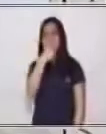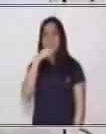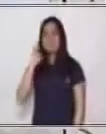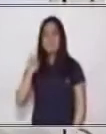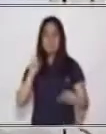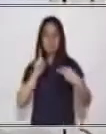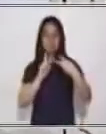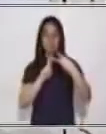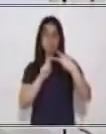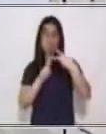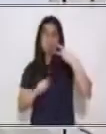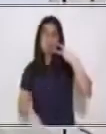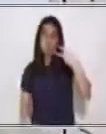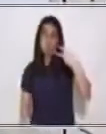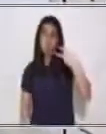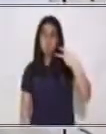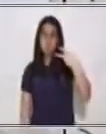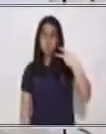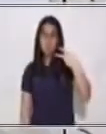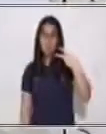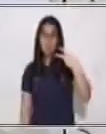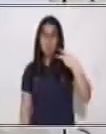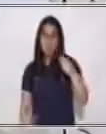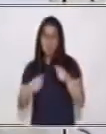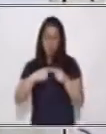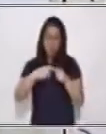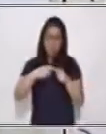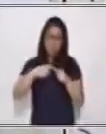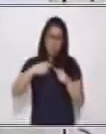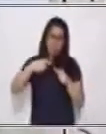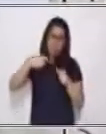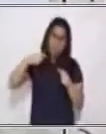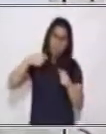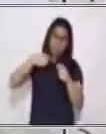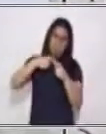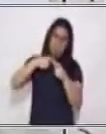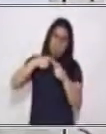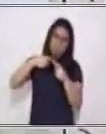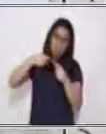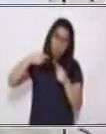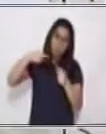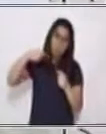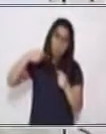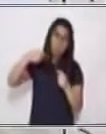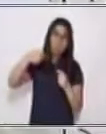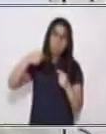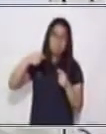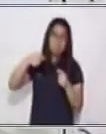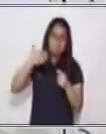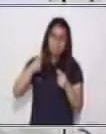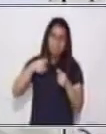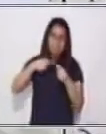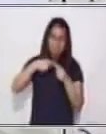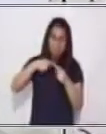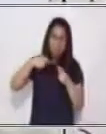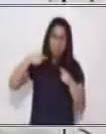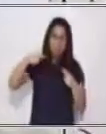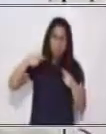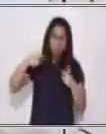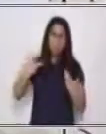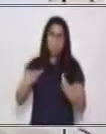Entonces ya forma la figura denominada elipse. Cuando observamos que el plano